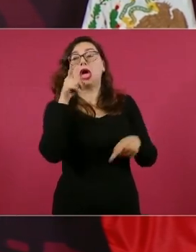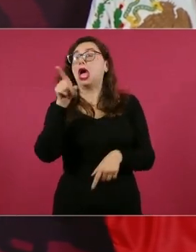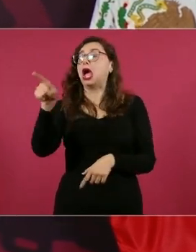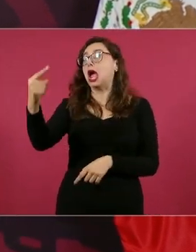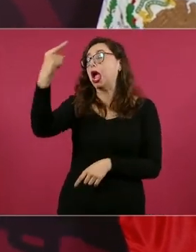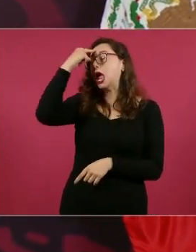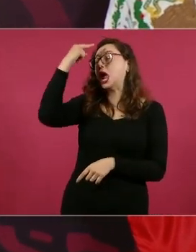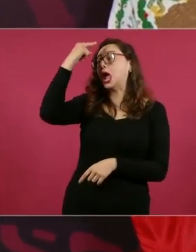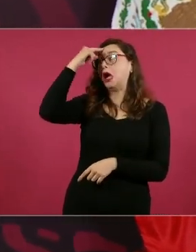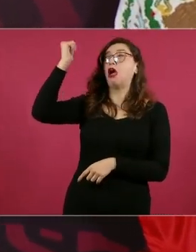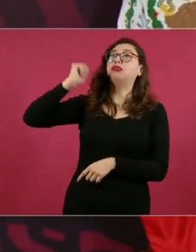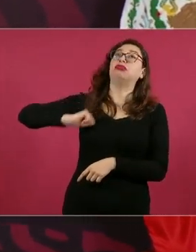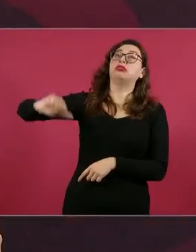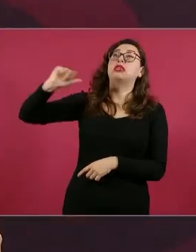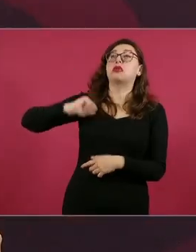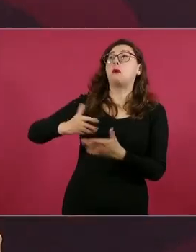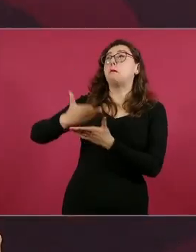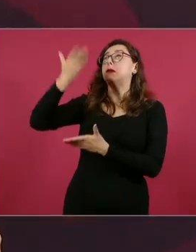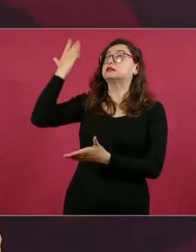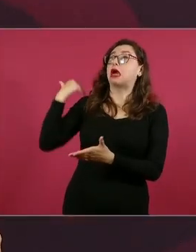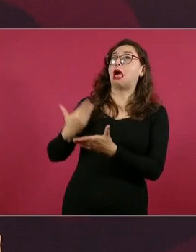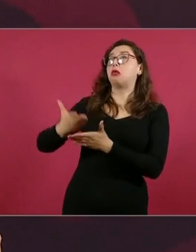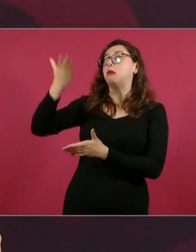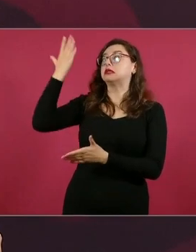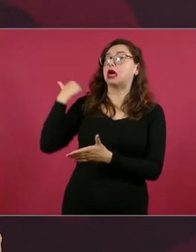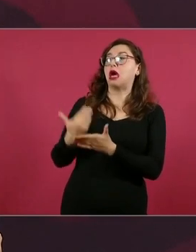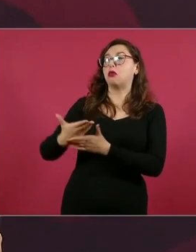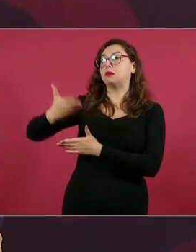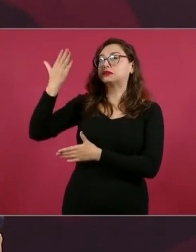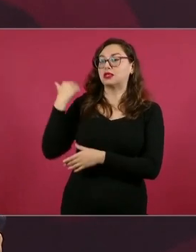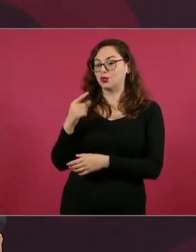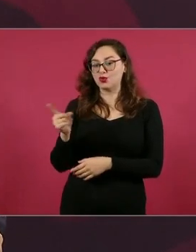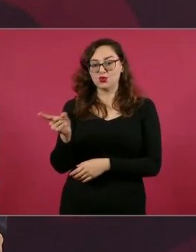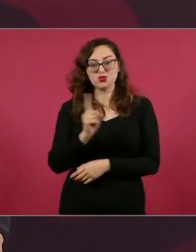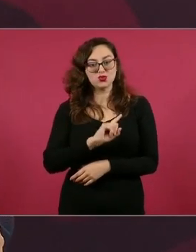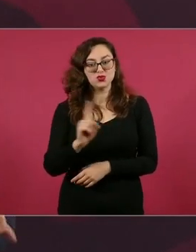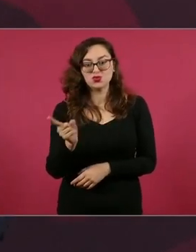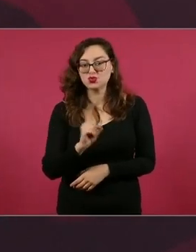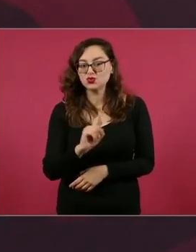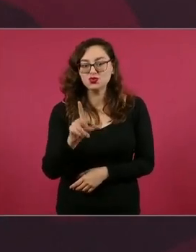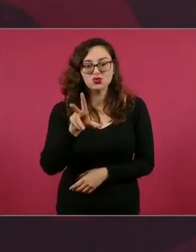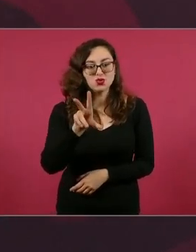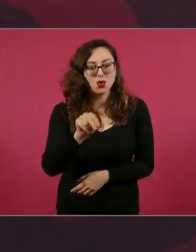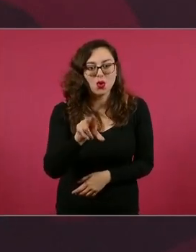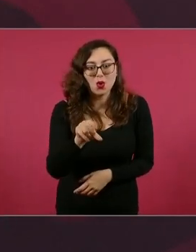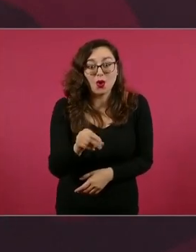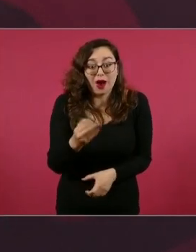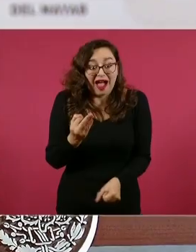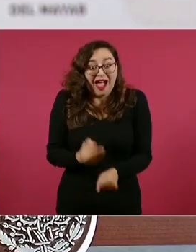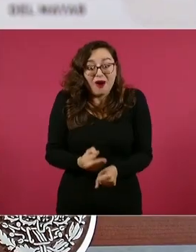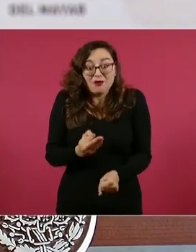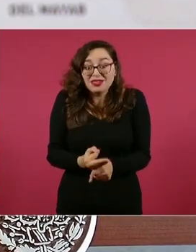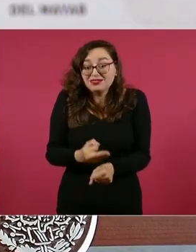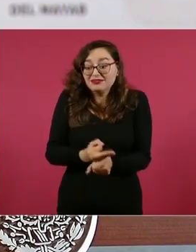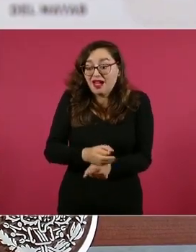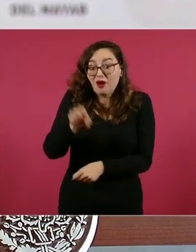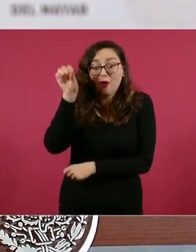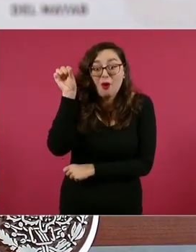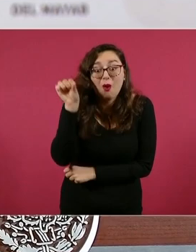pensando en el pasado no pues vamos a la